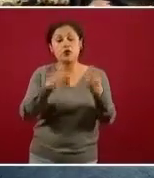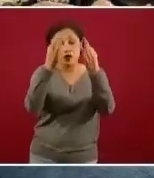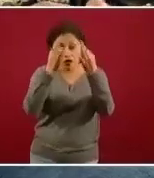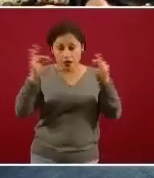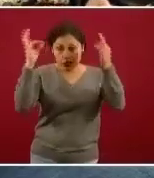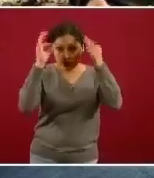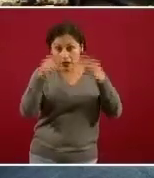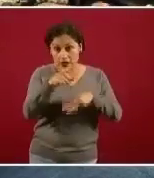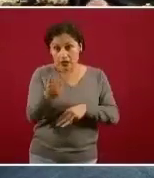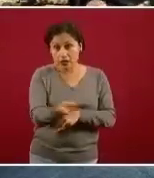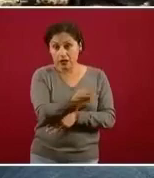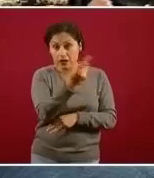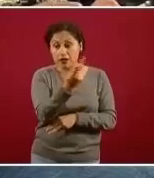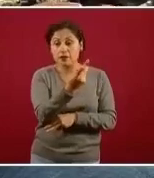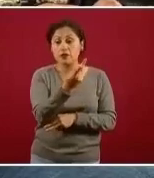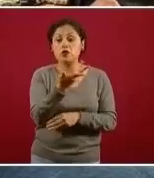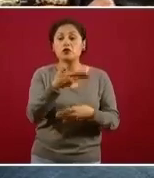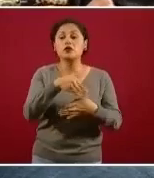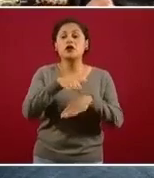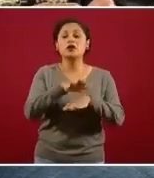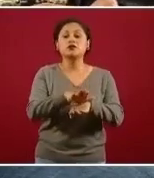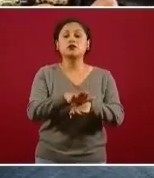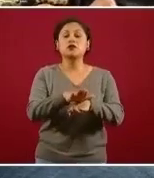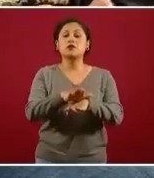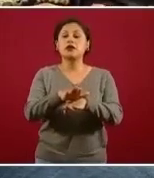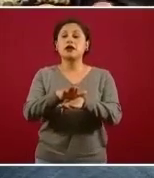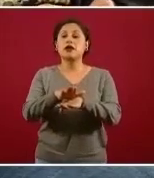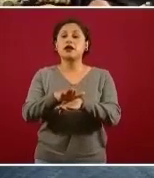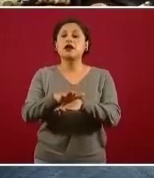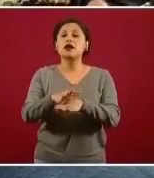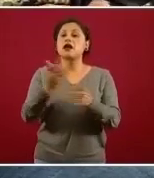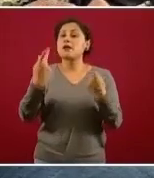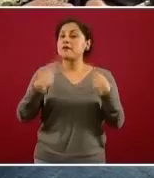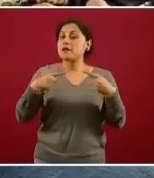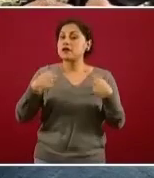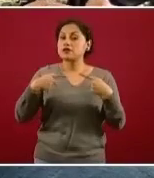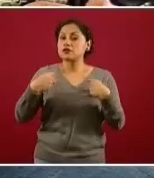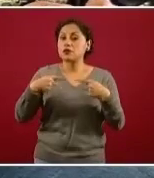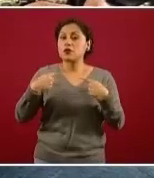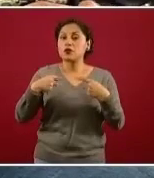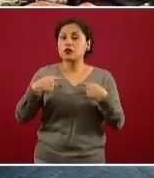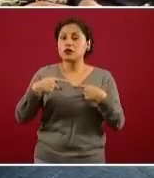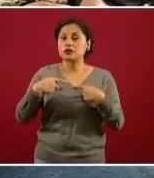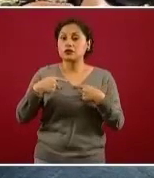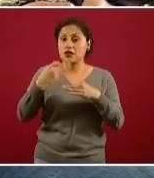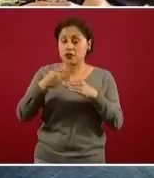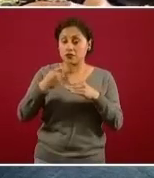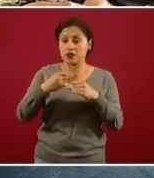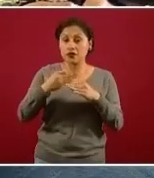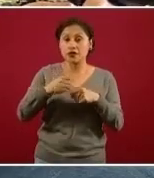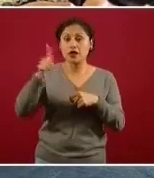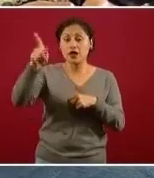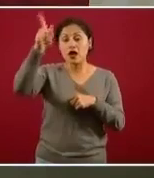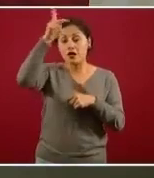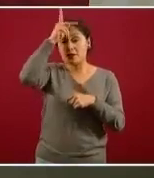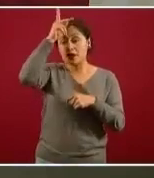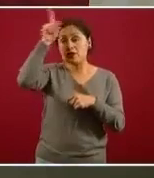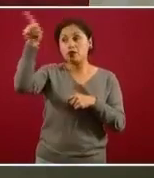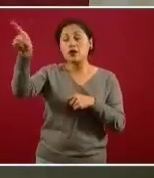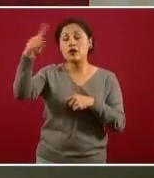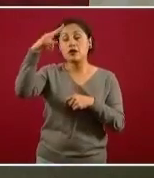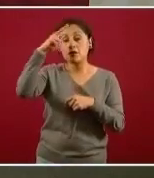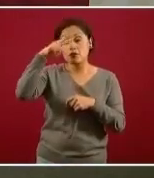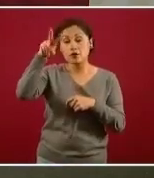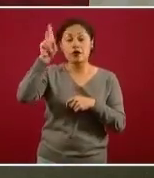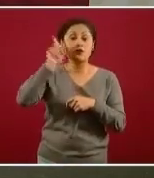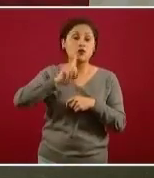hablar un poquito de cómo va la cuestión de repatriados, especialmente del caso de una peruana que está, bueno, una mexicana que está en Perú, y también de los argentinos. Gracias. Muchas gracias.